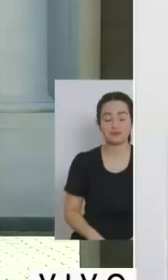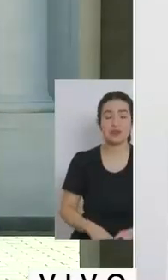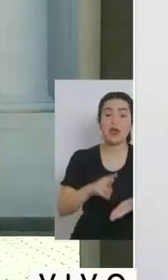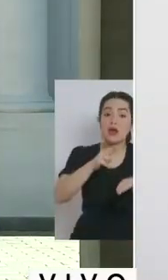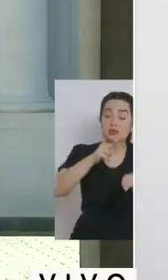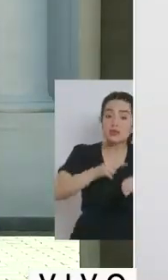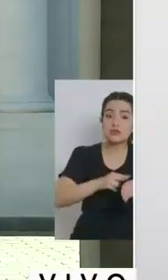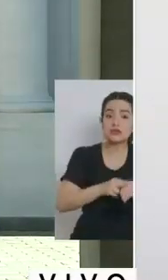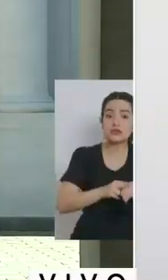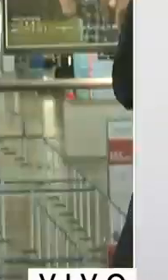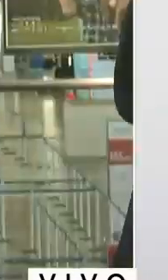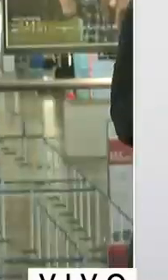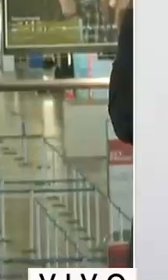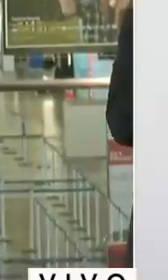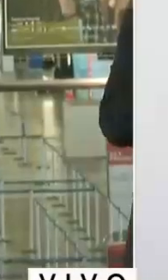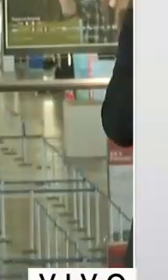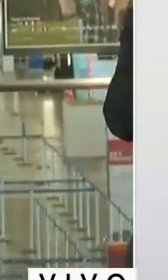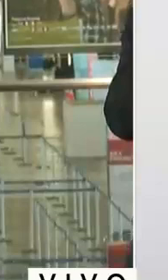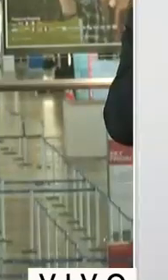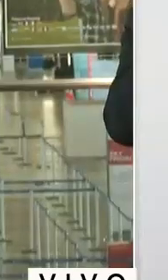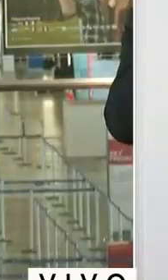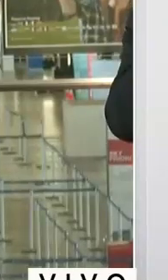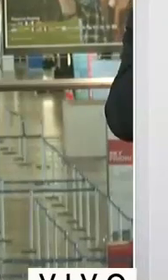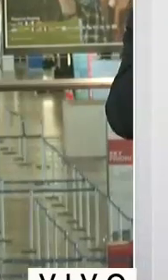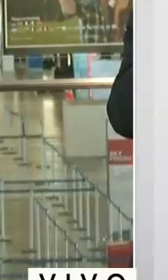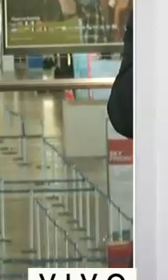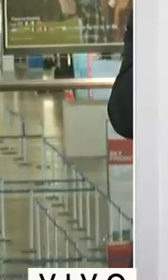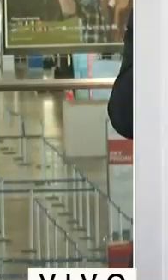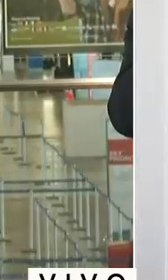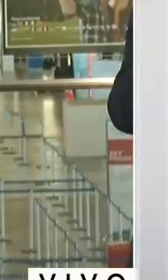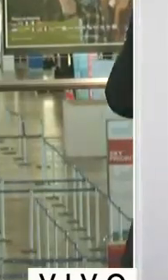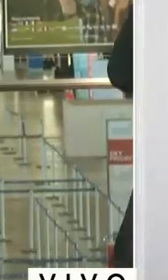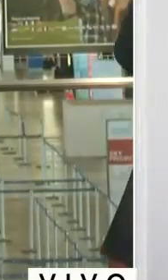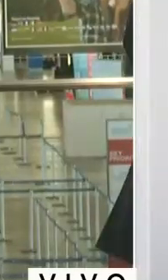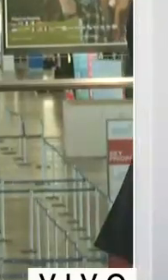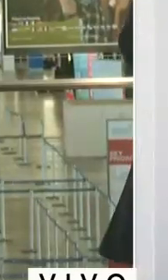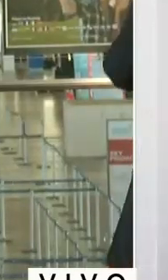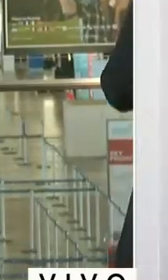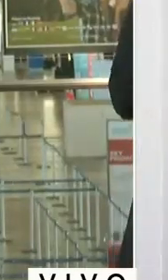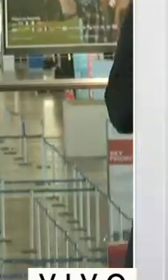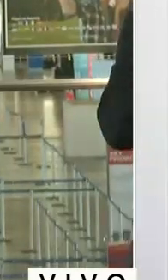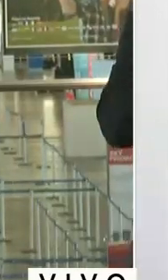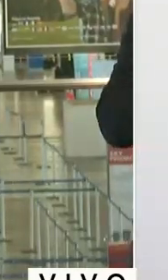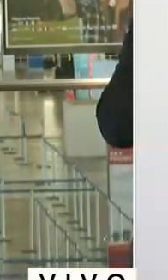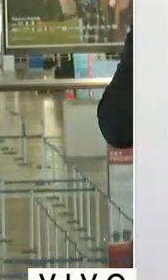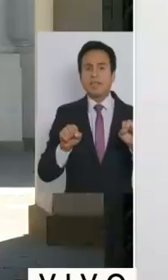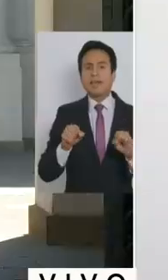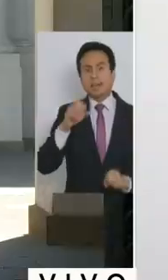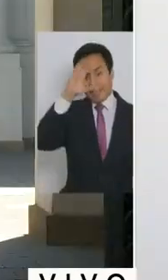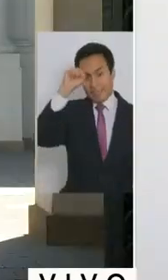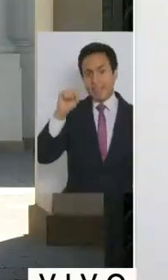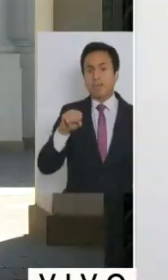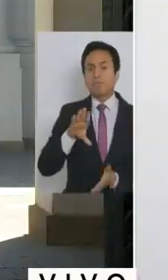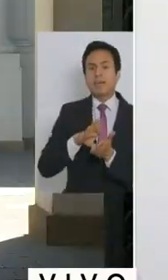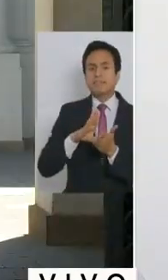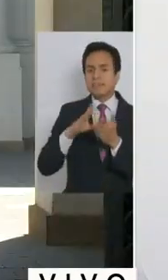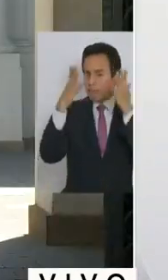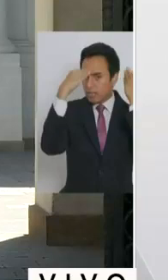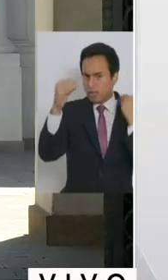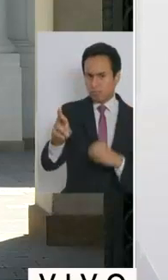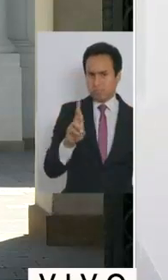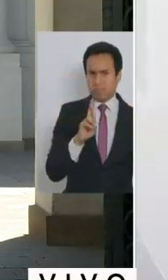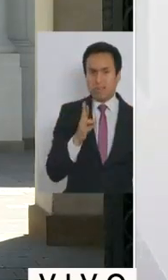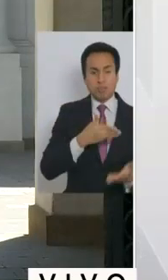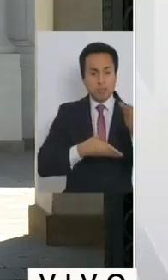dólares de aporte anual, porque recordemos que estos organismos internacionales, si bien es cierto, el gobierno de España es el prácticamente el dueño, ¿no? Es el